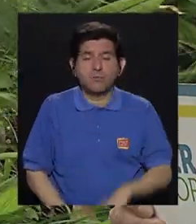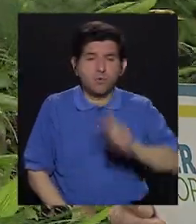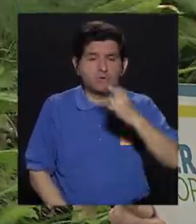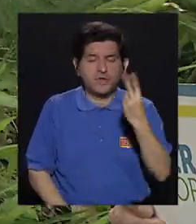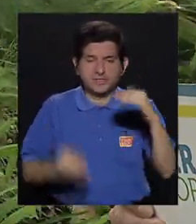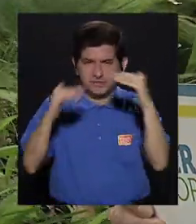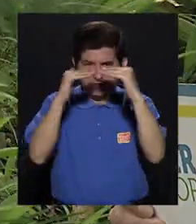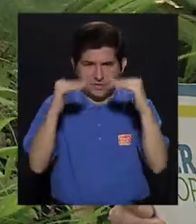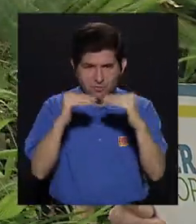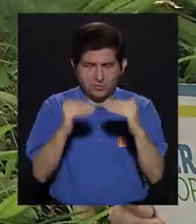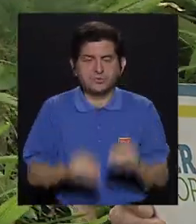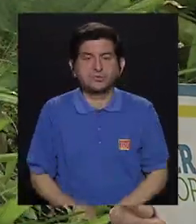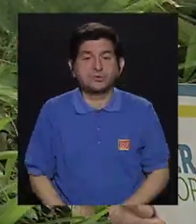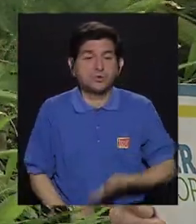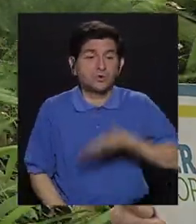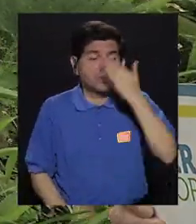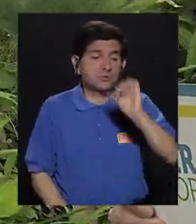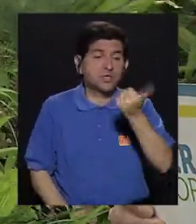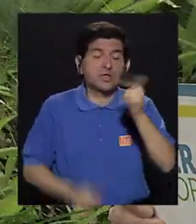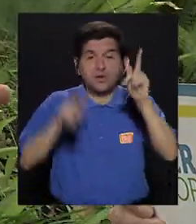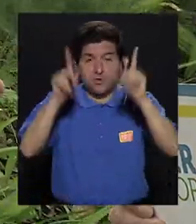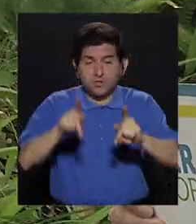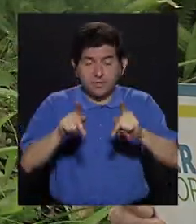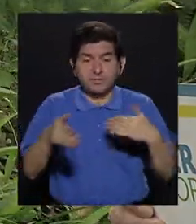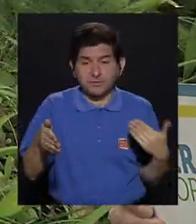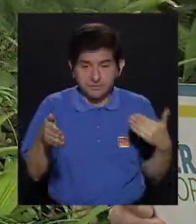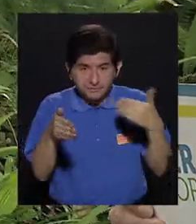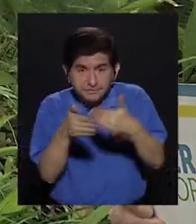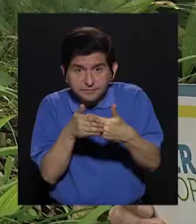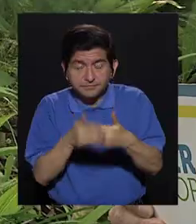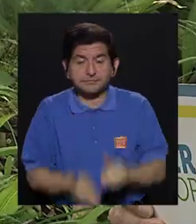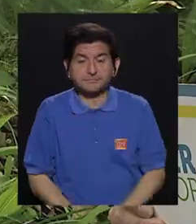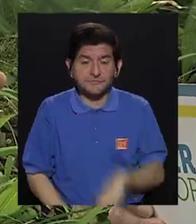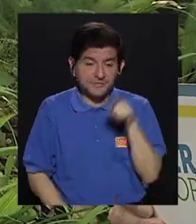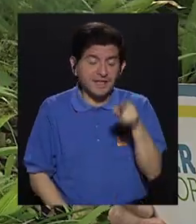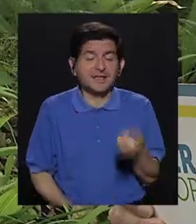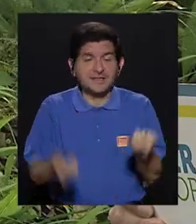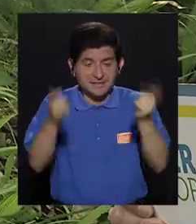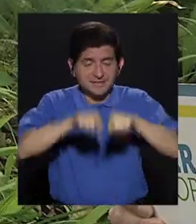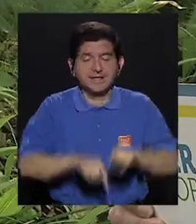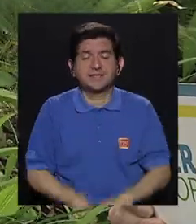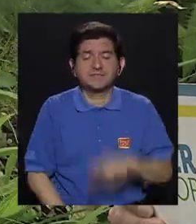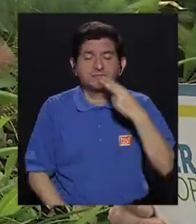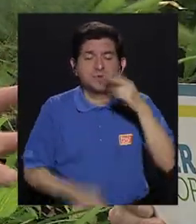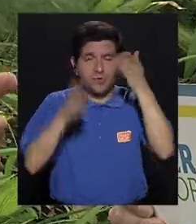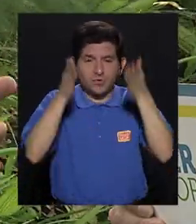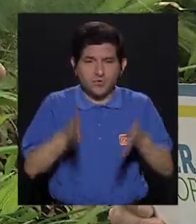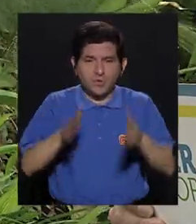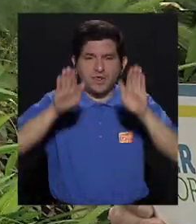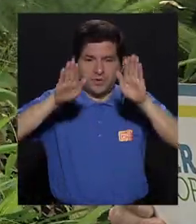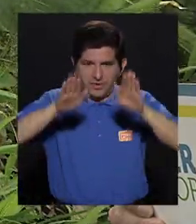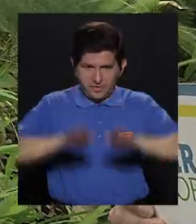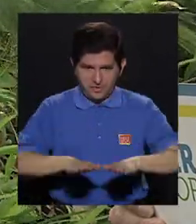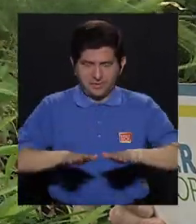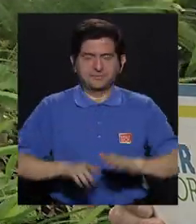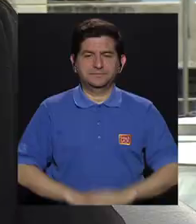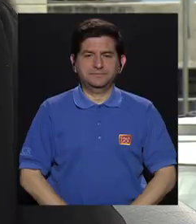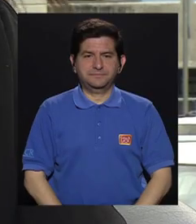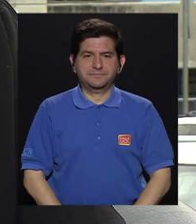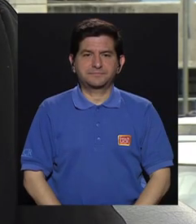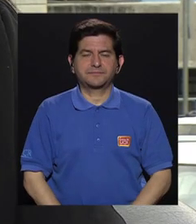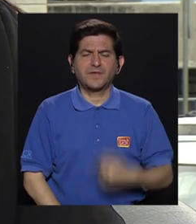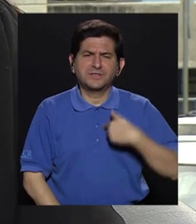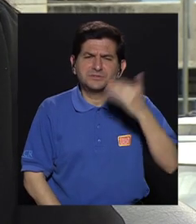secundario que respira cualquier persona cercana es el que llamamos fumador pasivo. Ahora